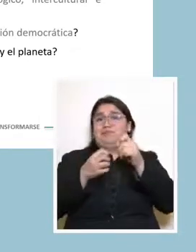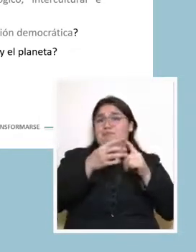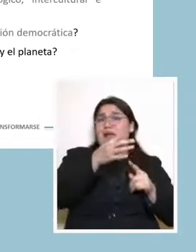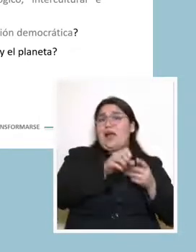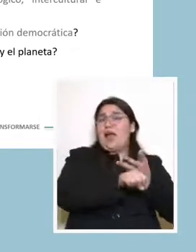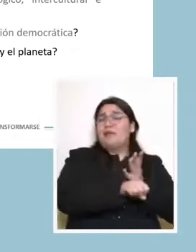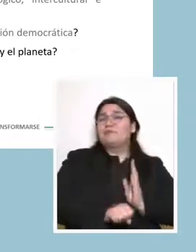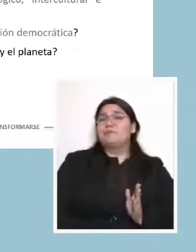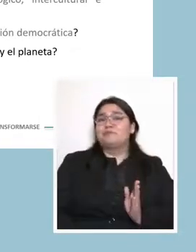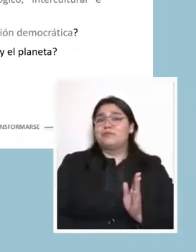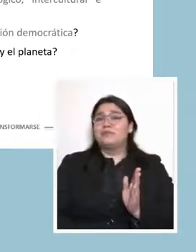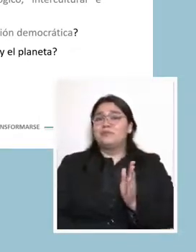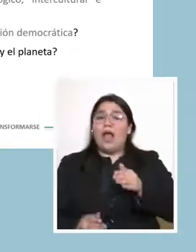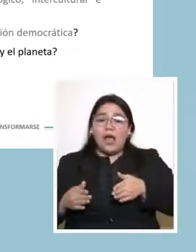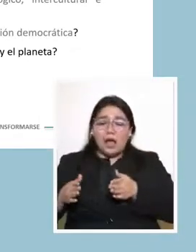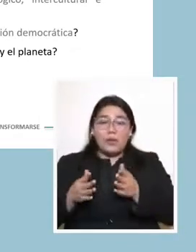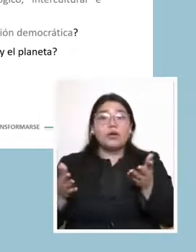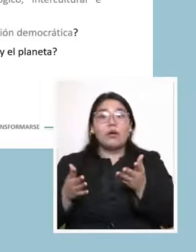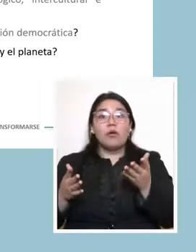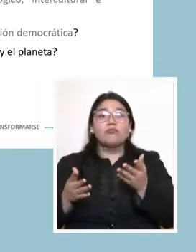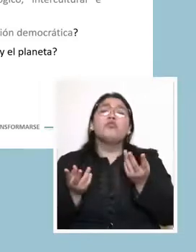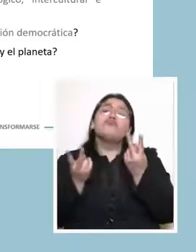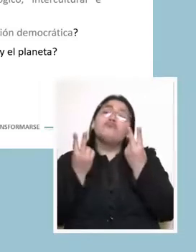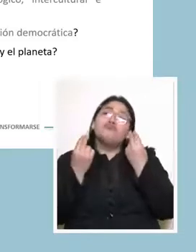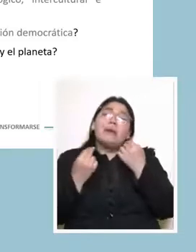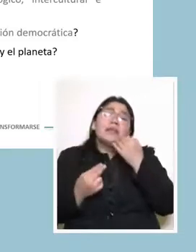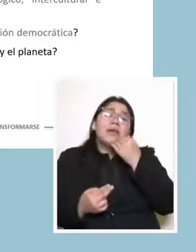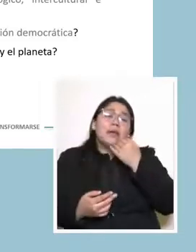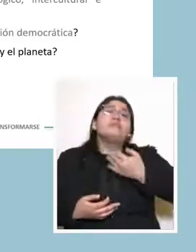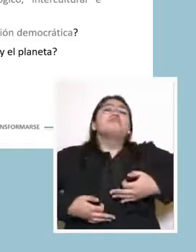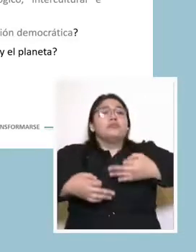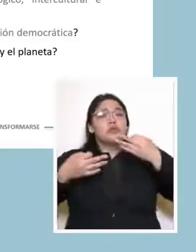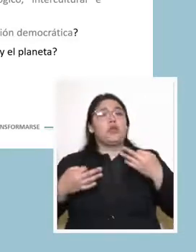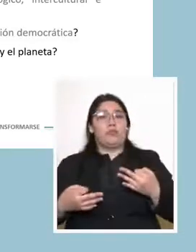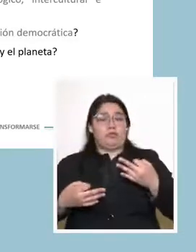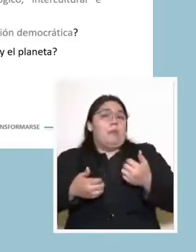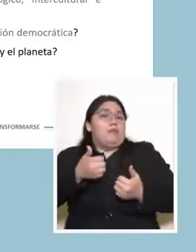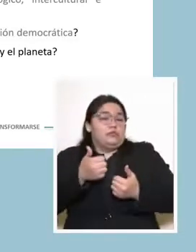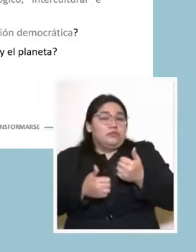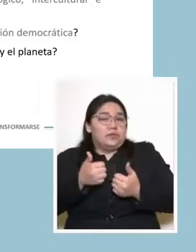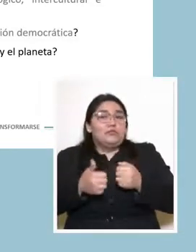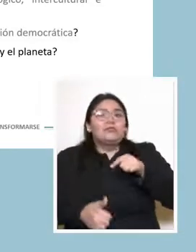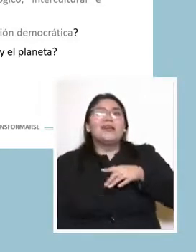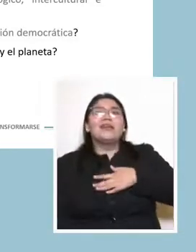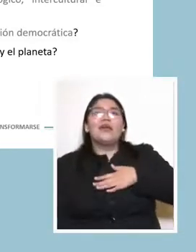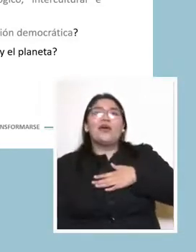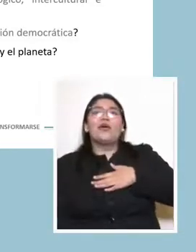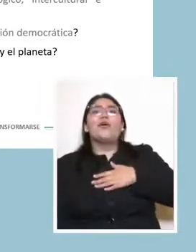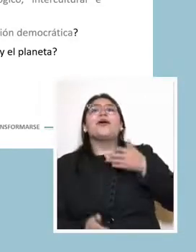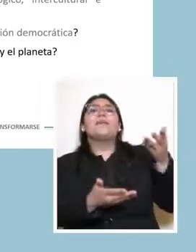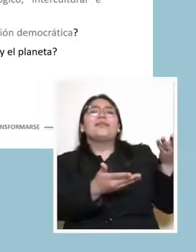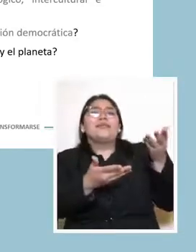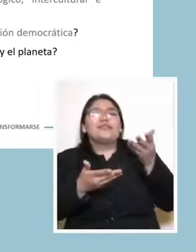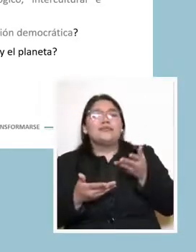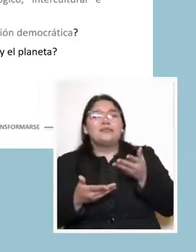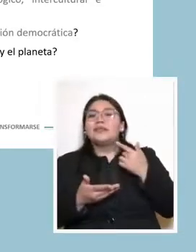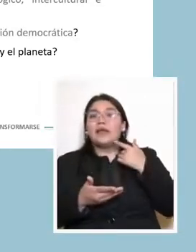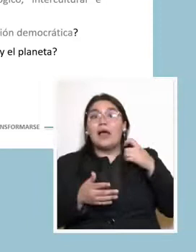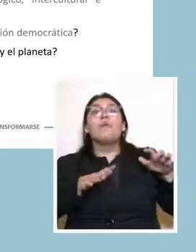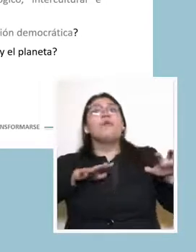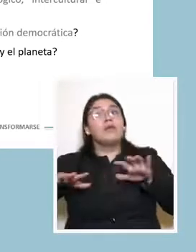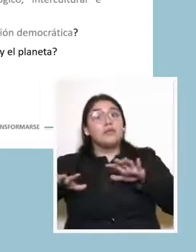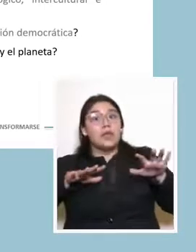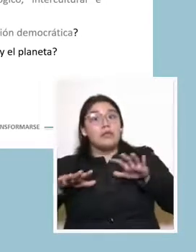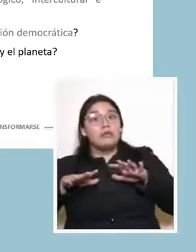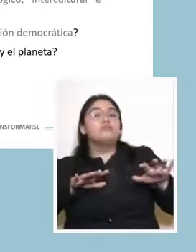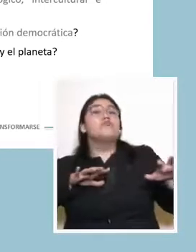Con humildad, pero también con convicción y profesionalismo, queremos hacerle una invitación a un movimiento, a sumarse al